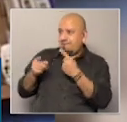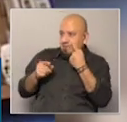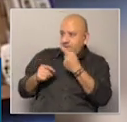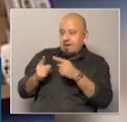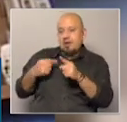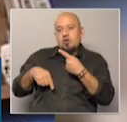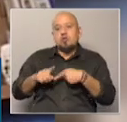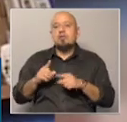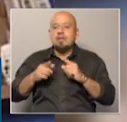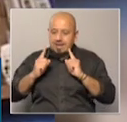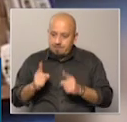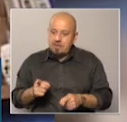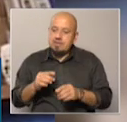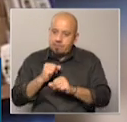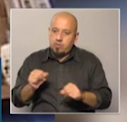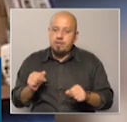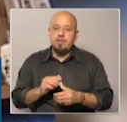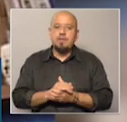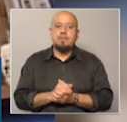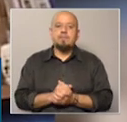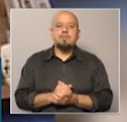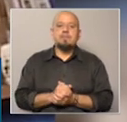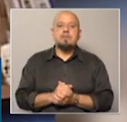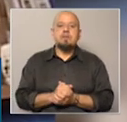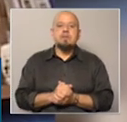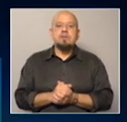que, por tanto, también se puede dar por ese lado.